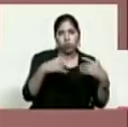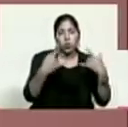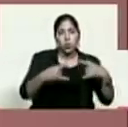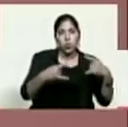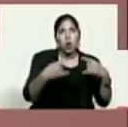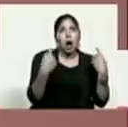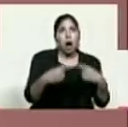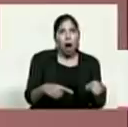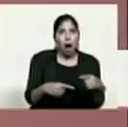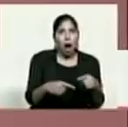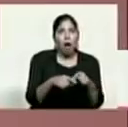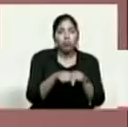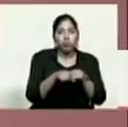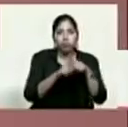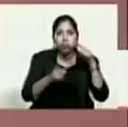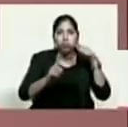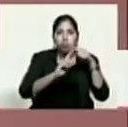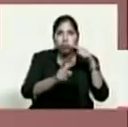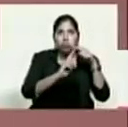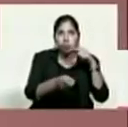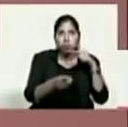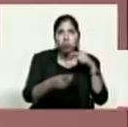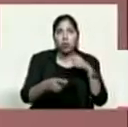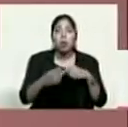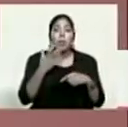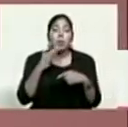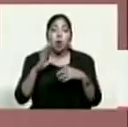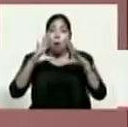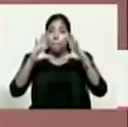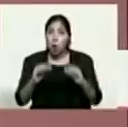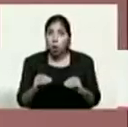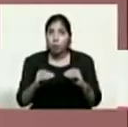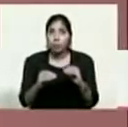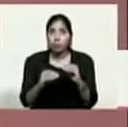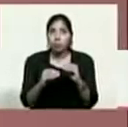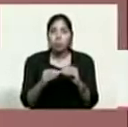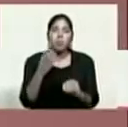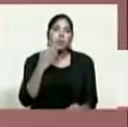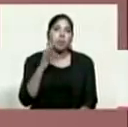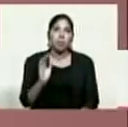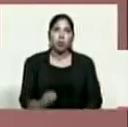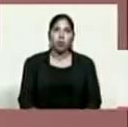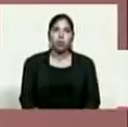Si se hubiera dado ese apagón, por razones, llamemos así,